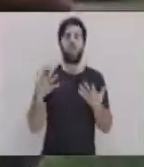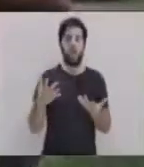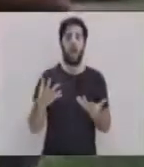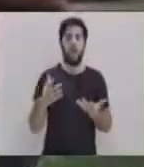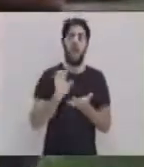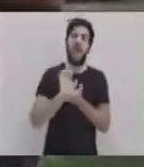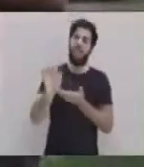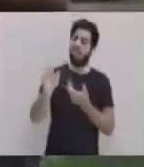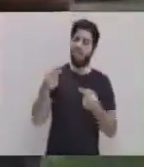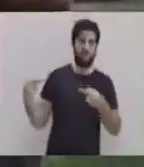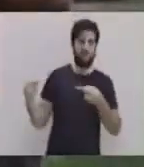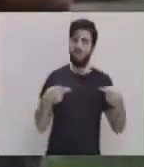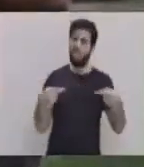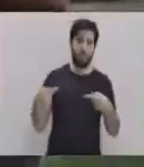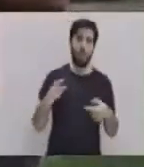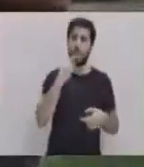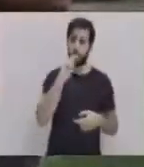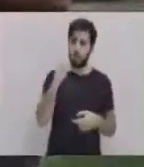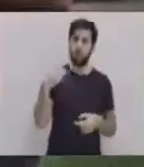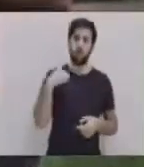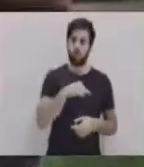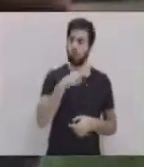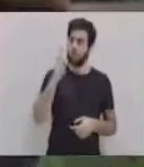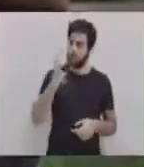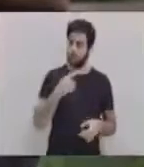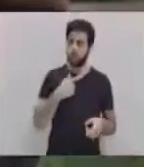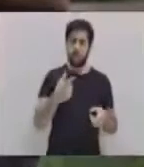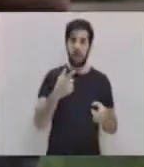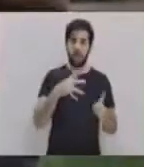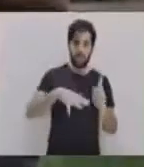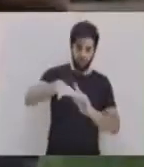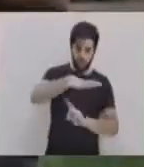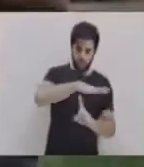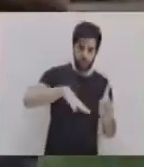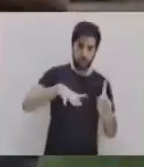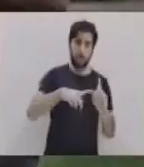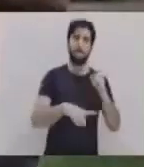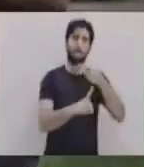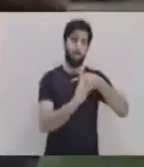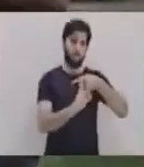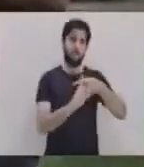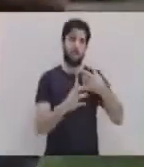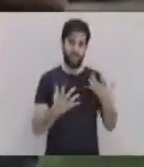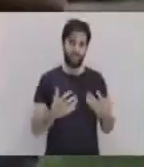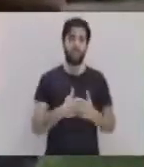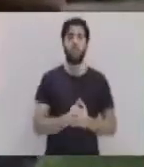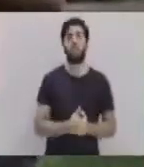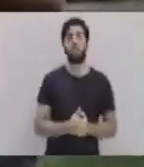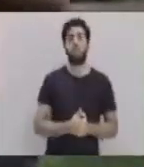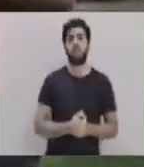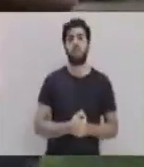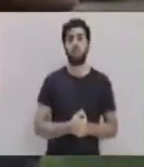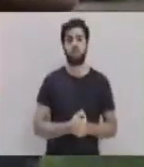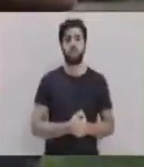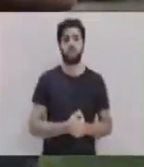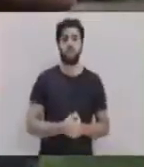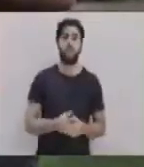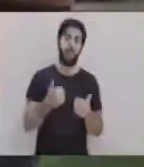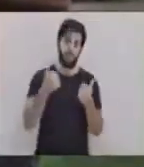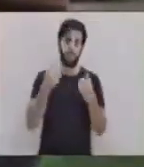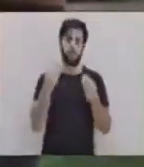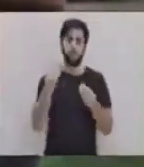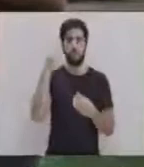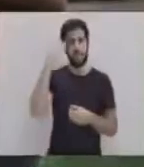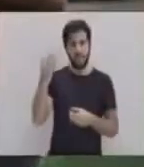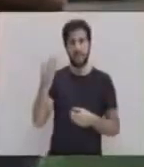asertiva es evitar el conflicto, siempre estar en un clima positivo y evitar el conflicto y no ofender a nadie. Totalmente.